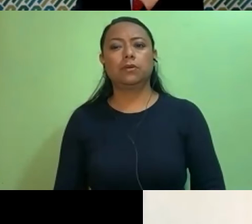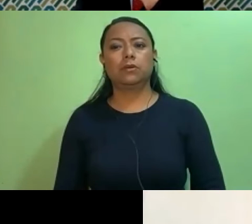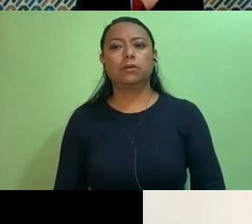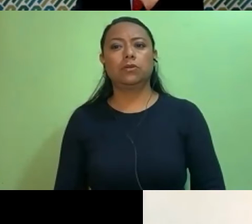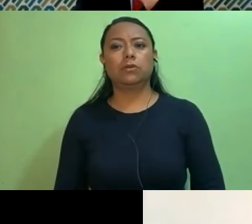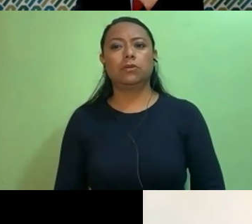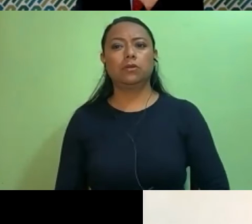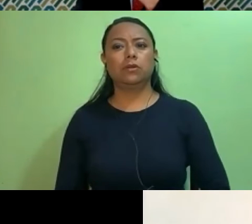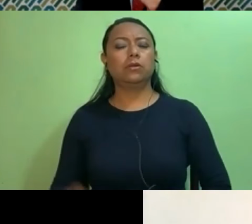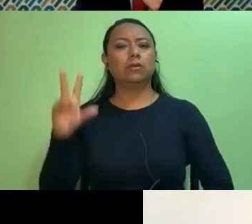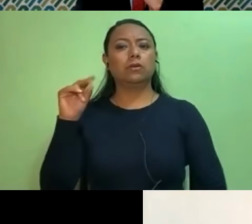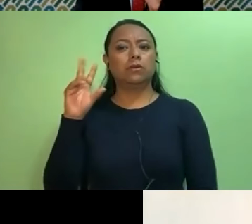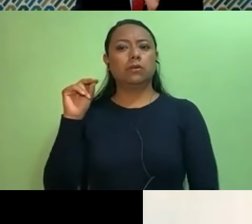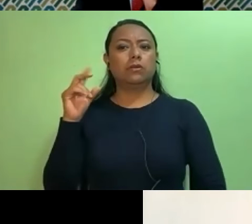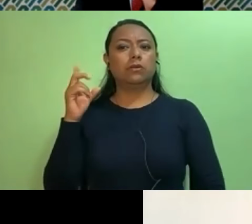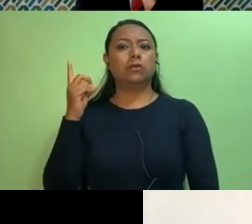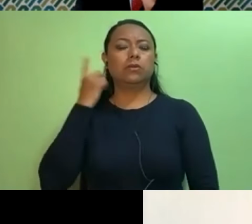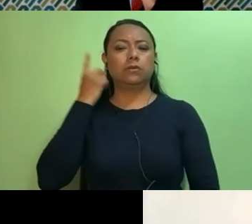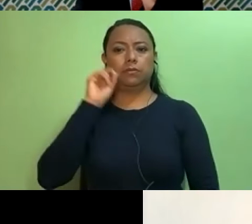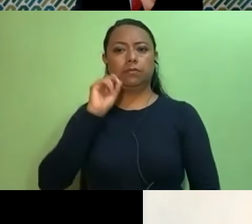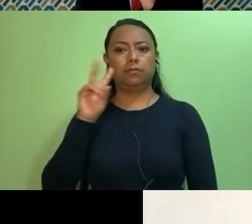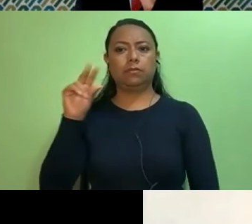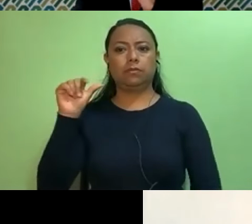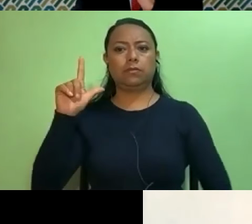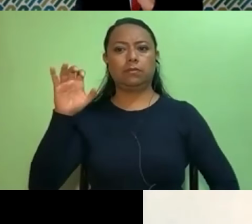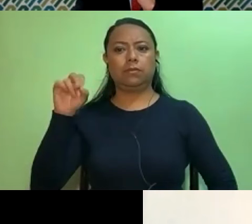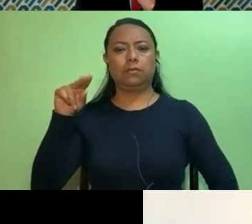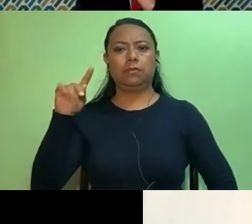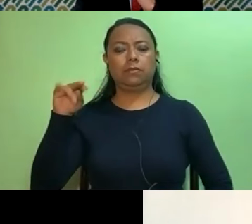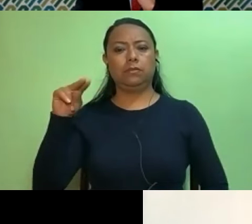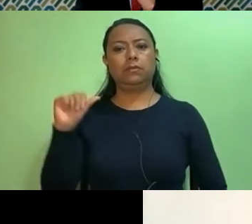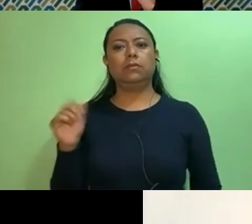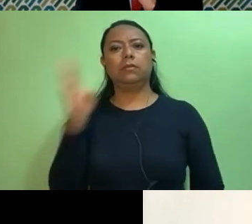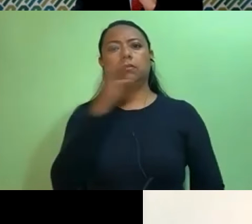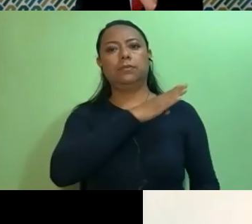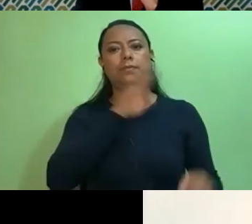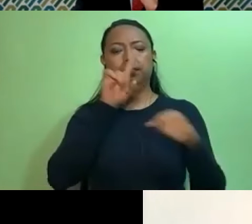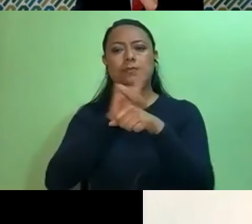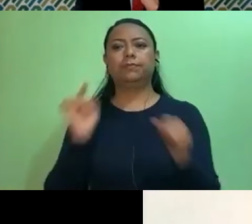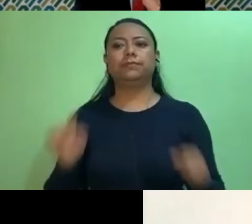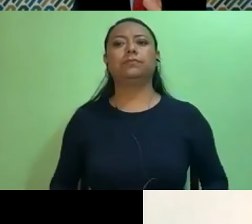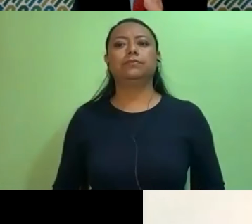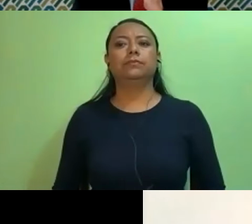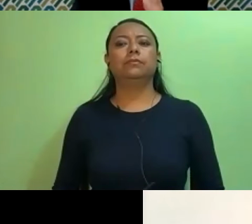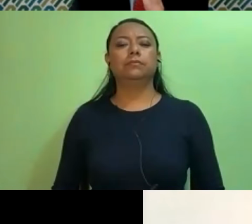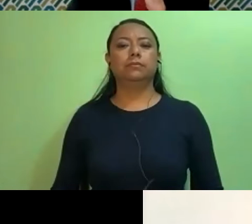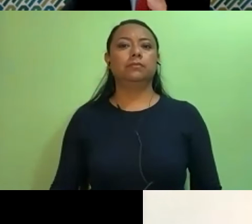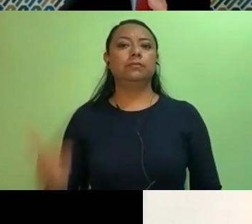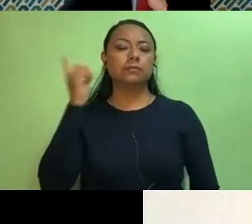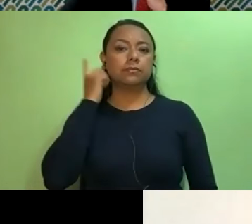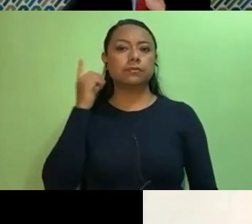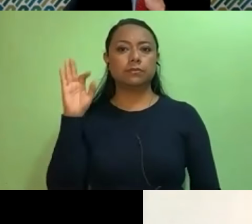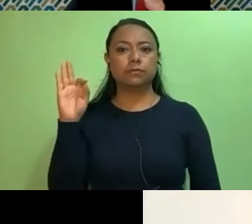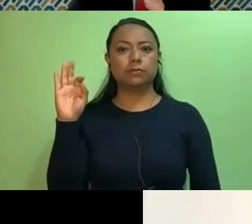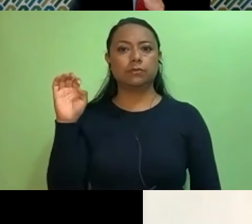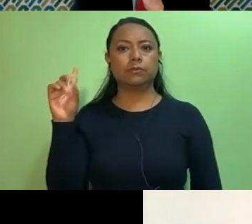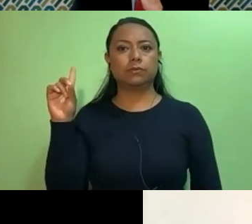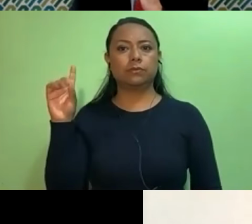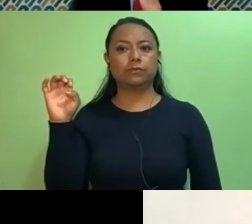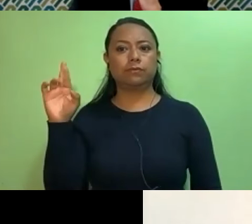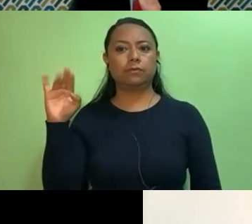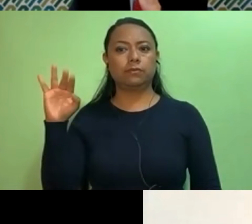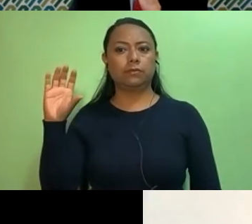No, diputada Valentina. Buenos días. Muchas gracias. Diputado Federico Doring, le